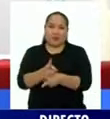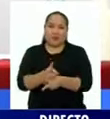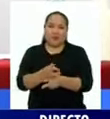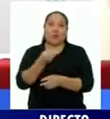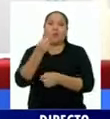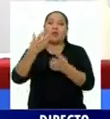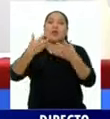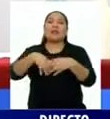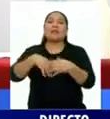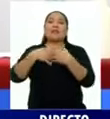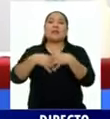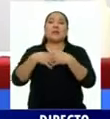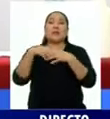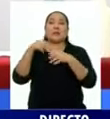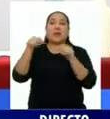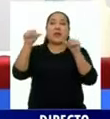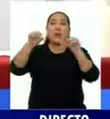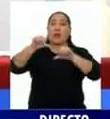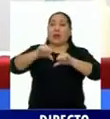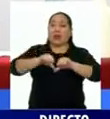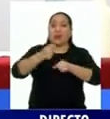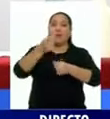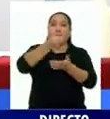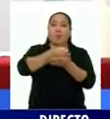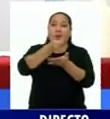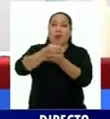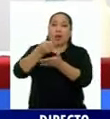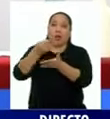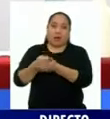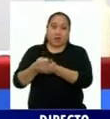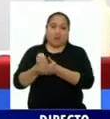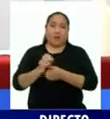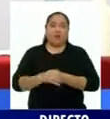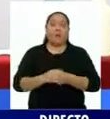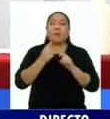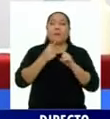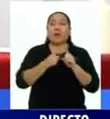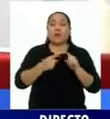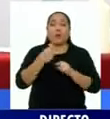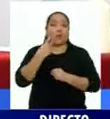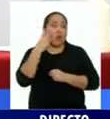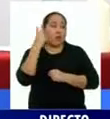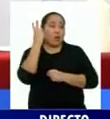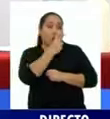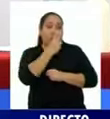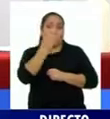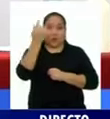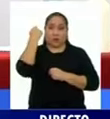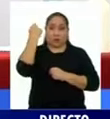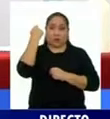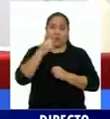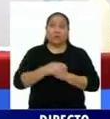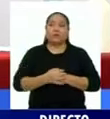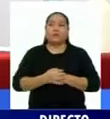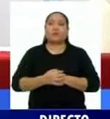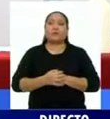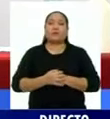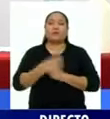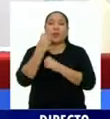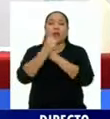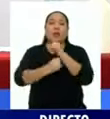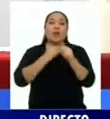se vuelven malas clientes, normalmente. Pero lo que vemos en la lámina al frente es que en el